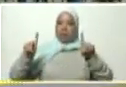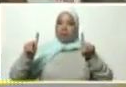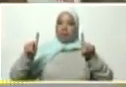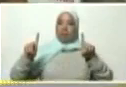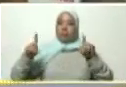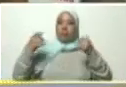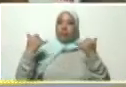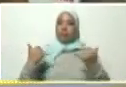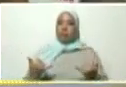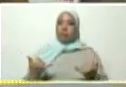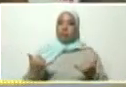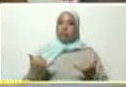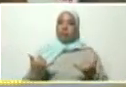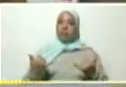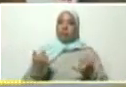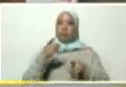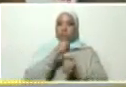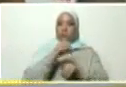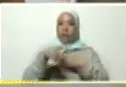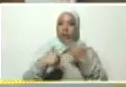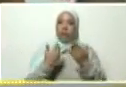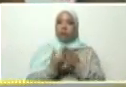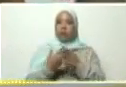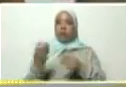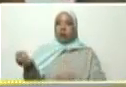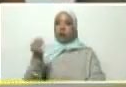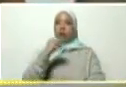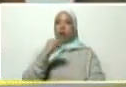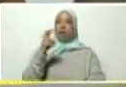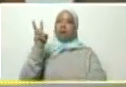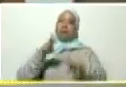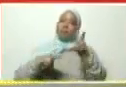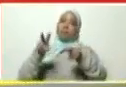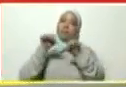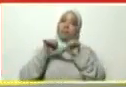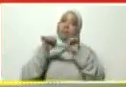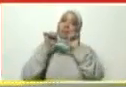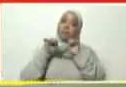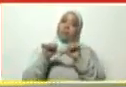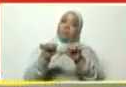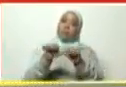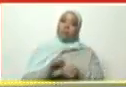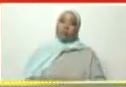y hemos sido leales a ese carácter y lo llevamos a su máxima expresión permanentemente